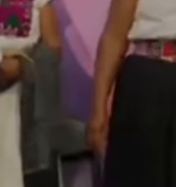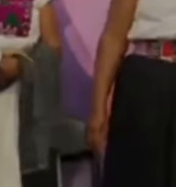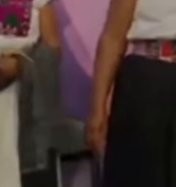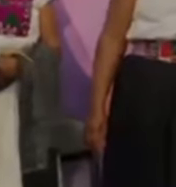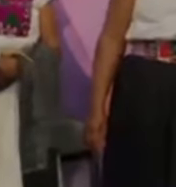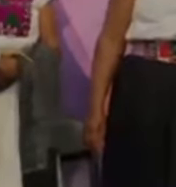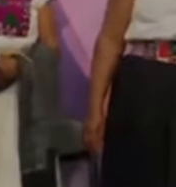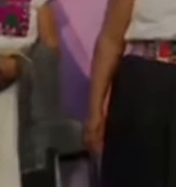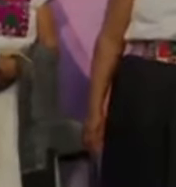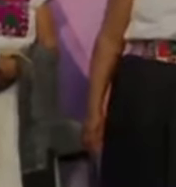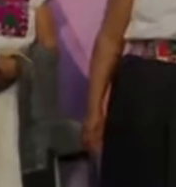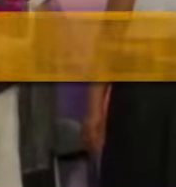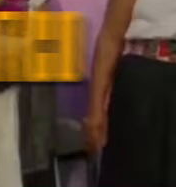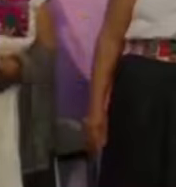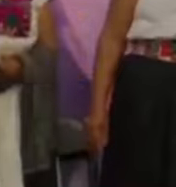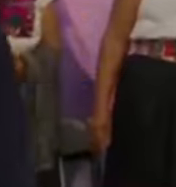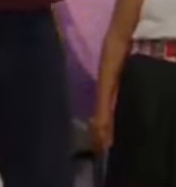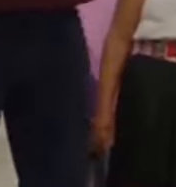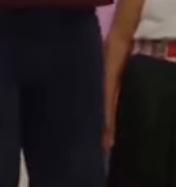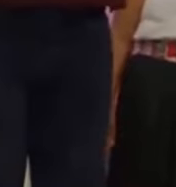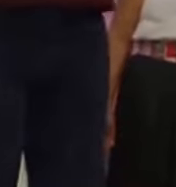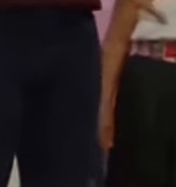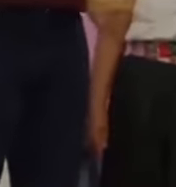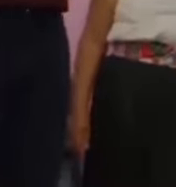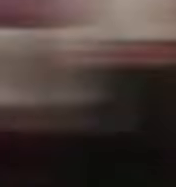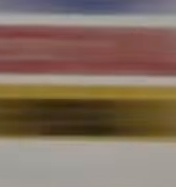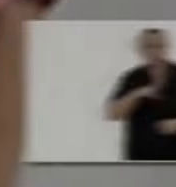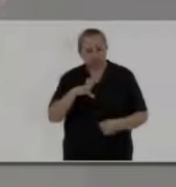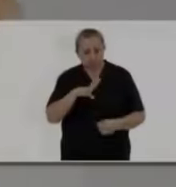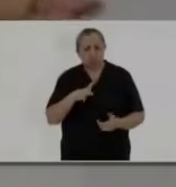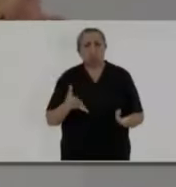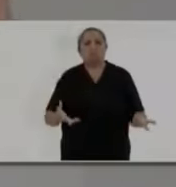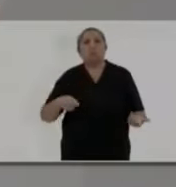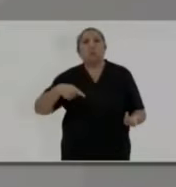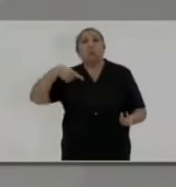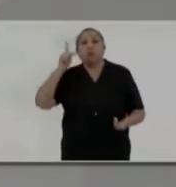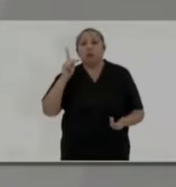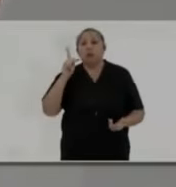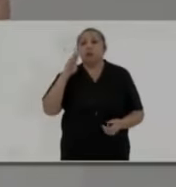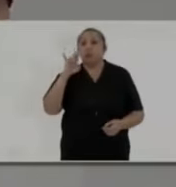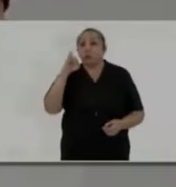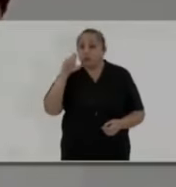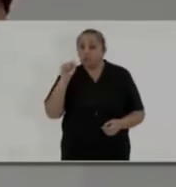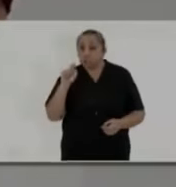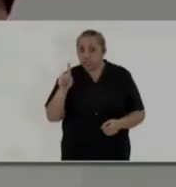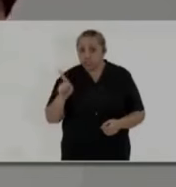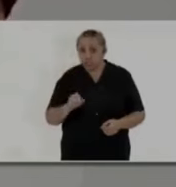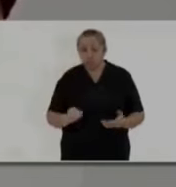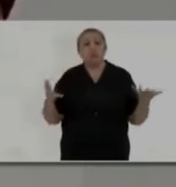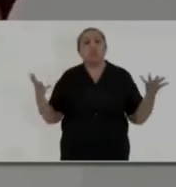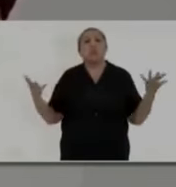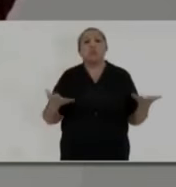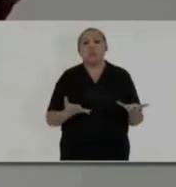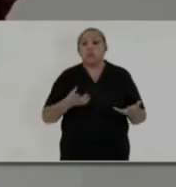que serán o podrían ser mujeres en el cuadrilátero político al final. En un lado, en esta contienda la que sale a dar la cara